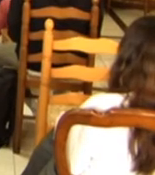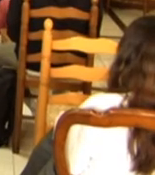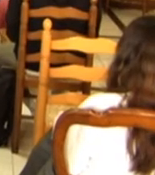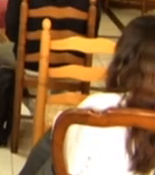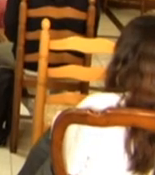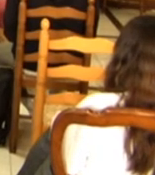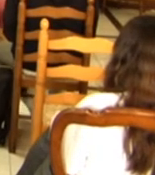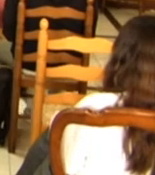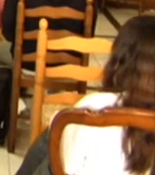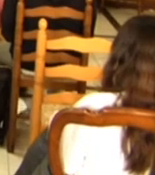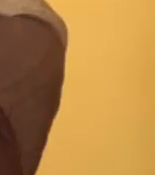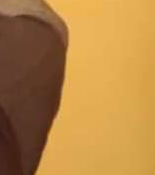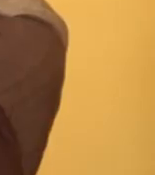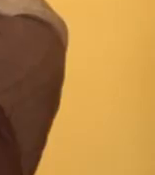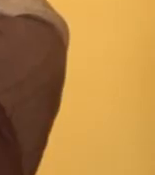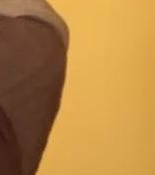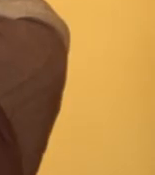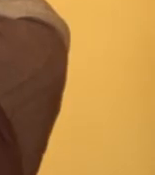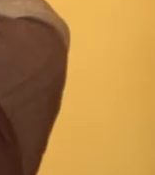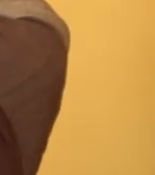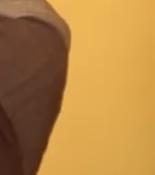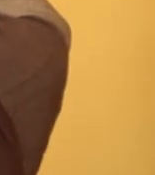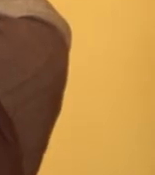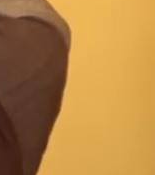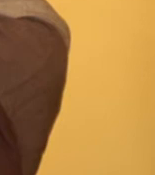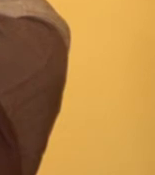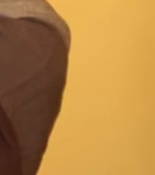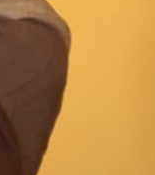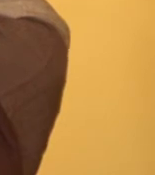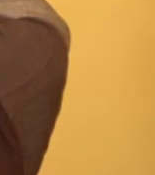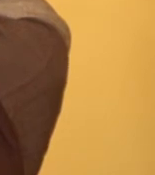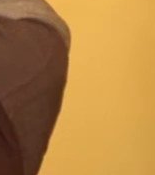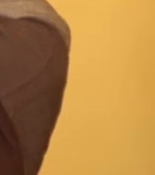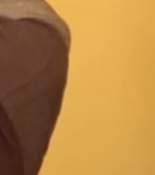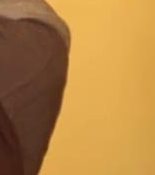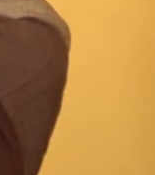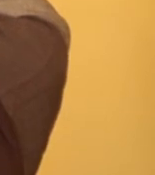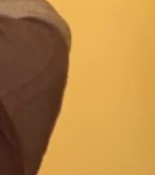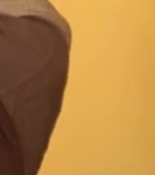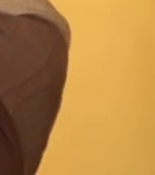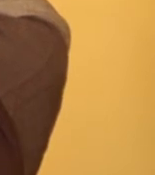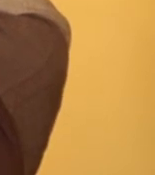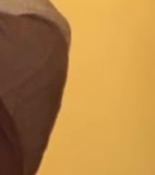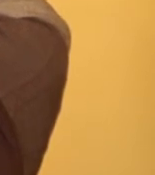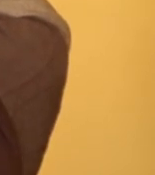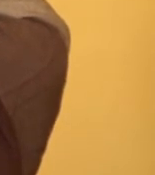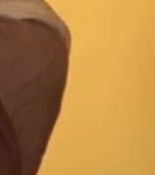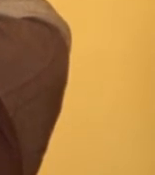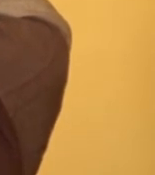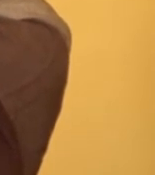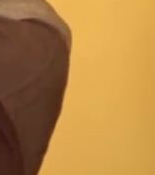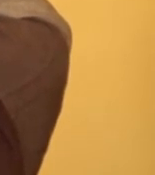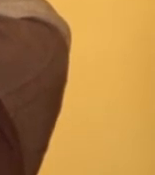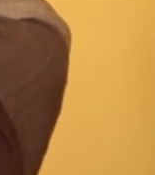de la Viceconsejería de Diversidad del Gobierno de Canarias. Sé que ha sido complicado